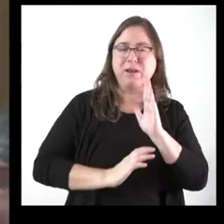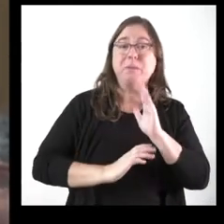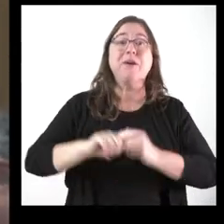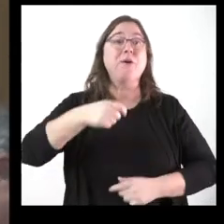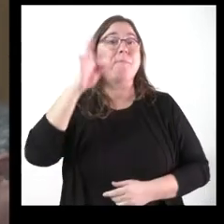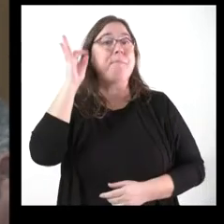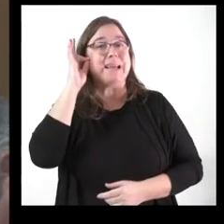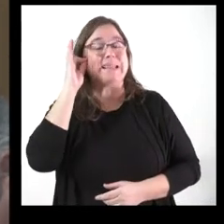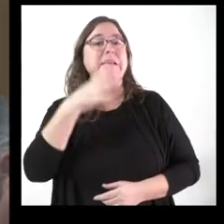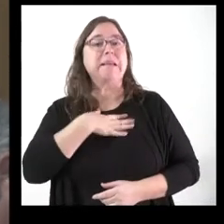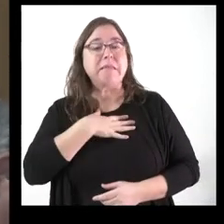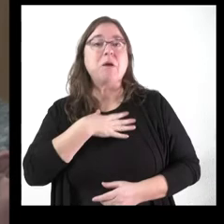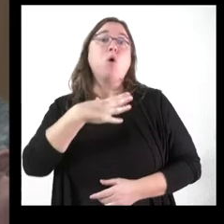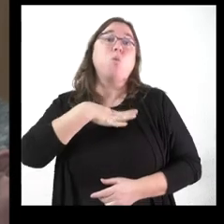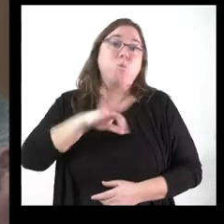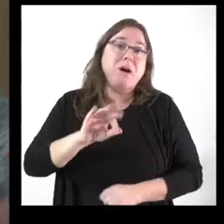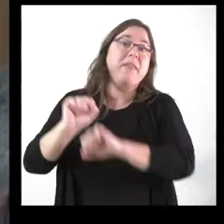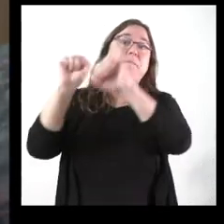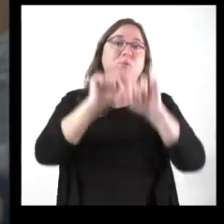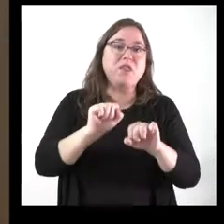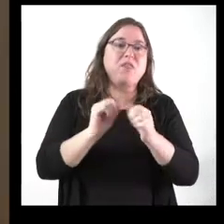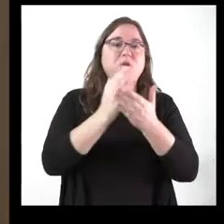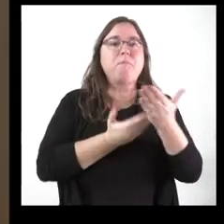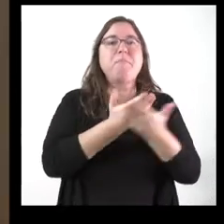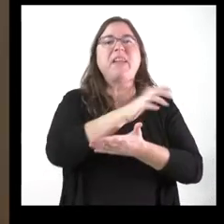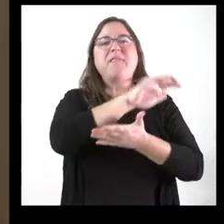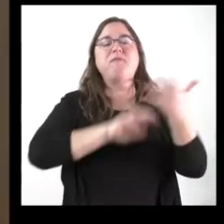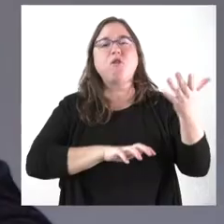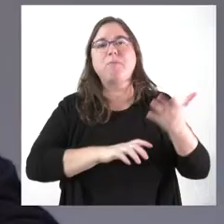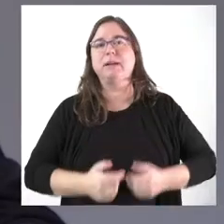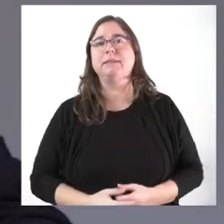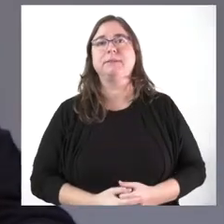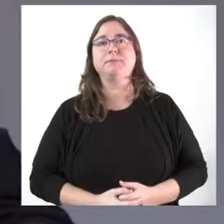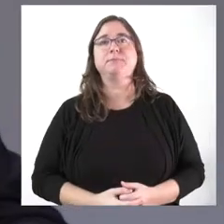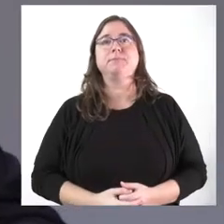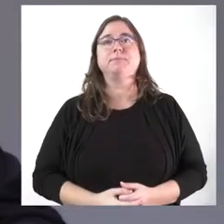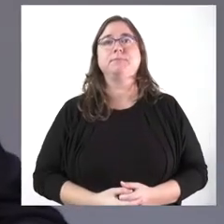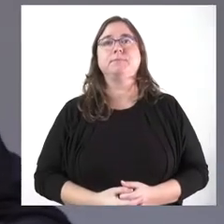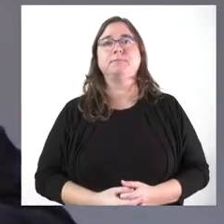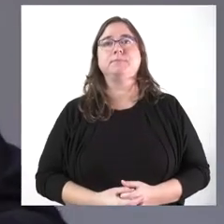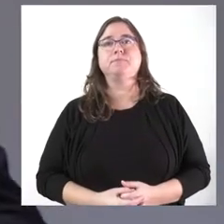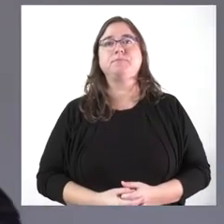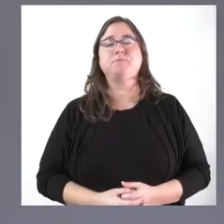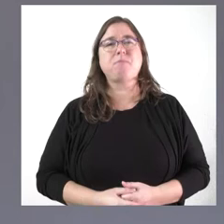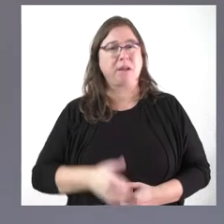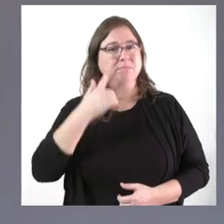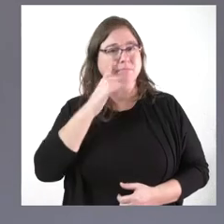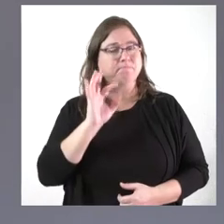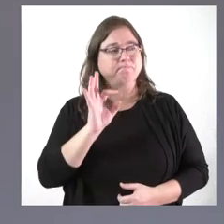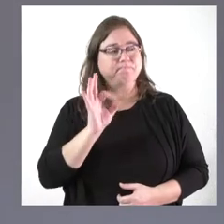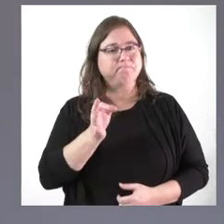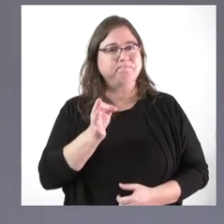a estudiar esa reducción de la protección y ha pedido un informe al respecto gracias Bueno pues la verdad es que ha sido